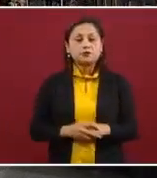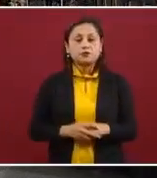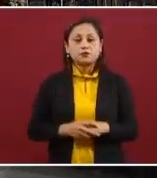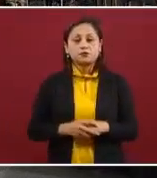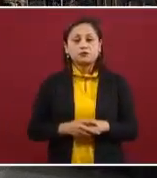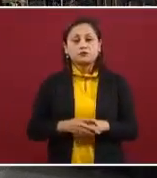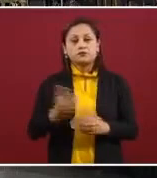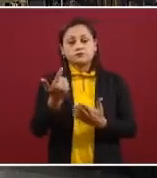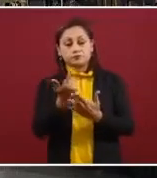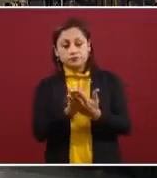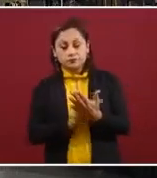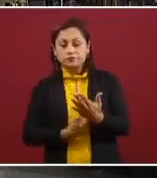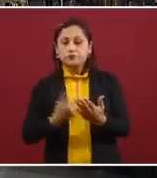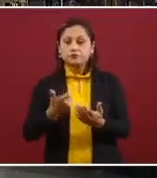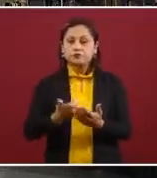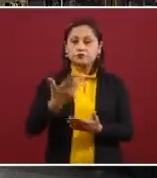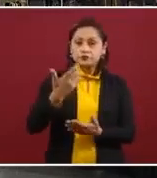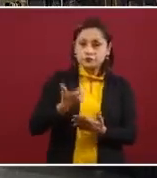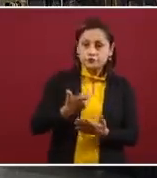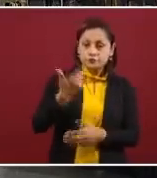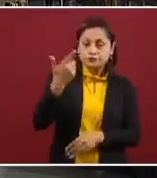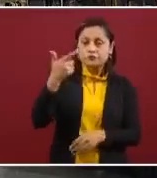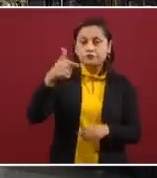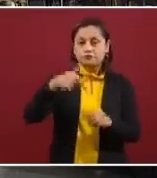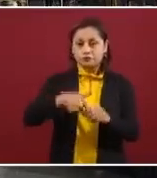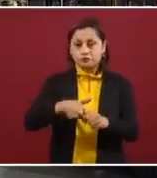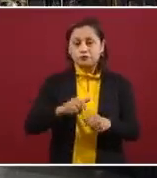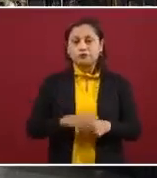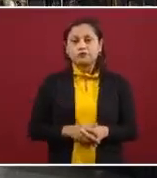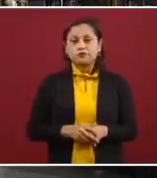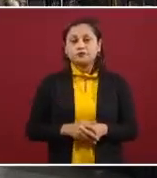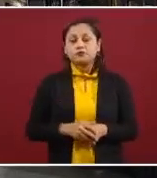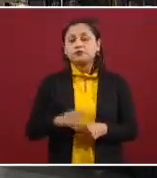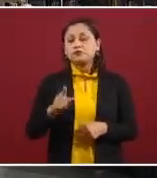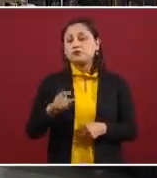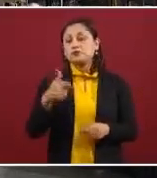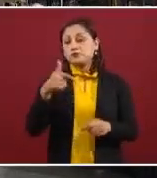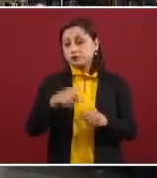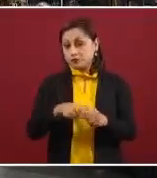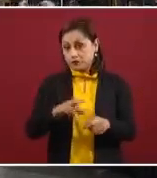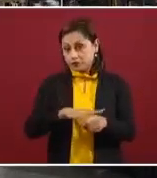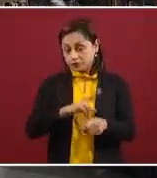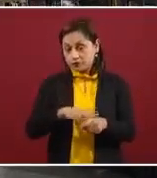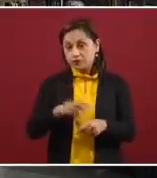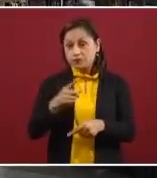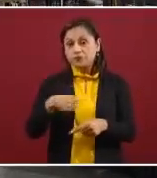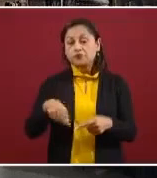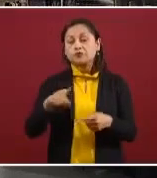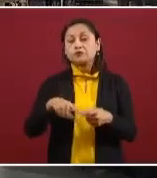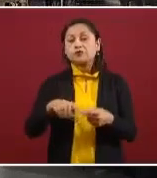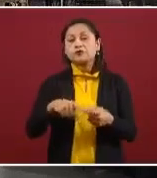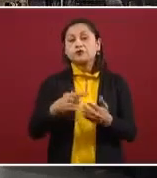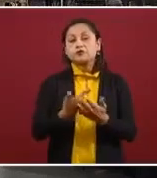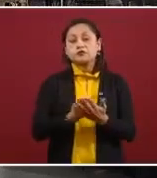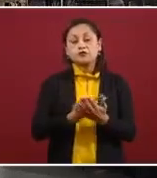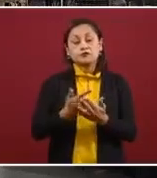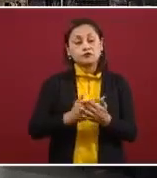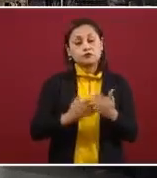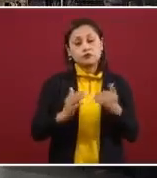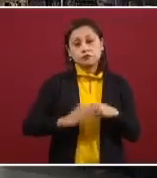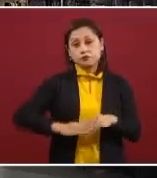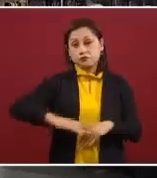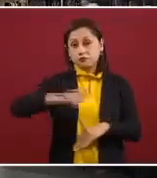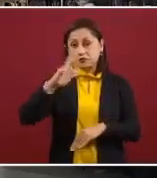precio de la gasolina. En la gasolina regular tenemos el precio con el más alto, con el margen más alto en